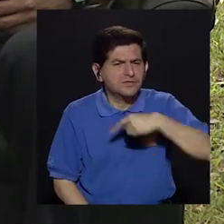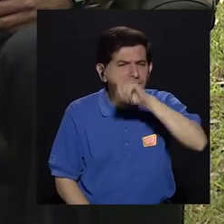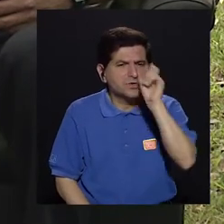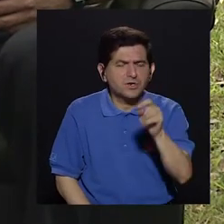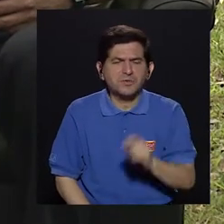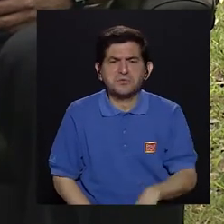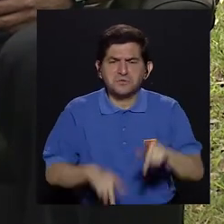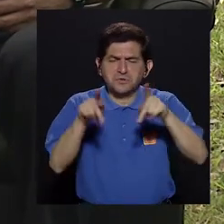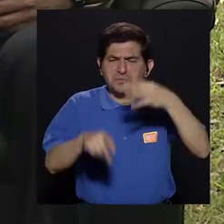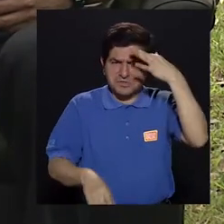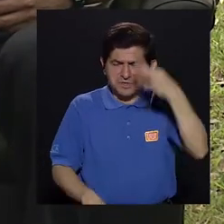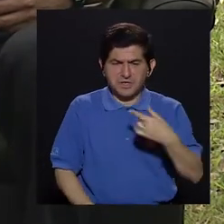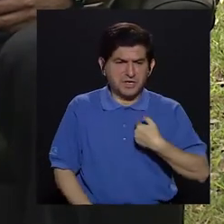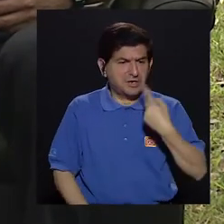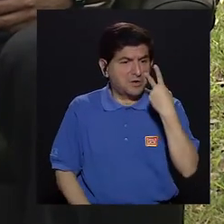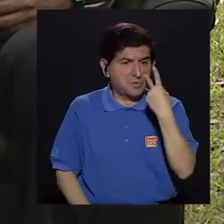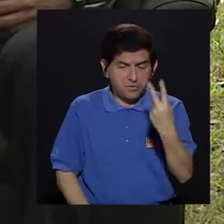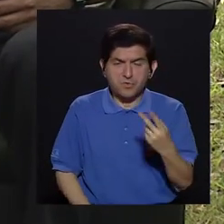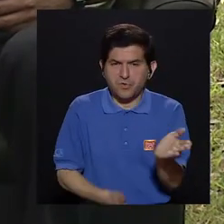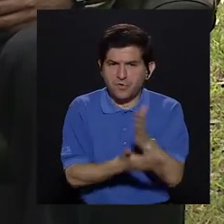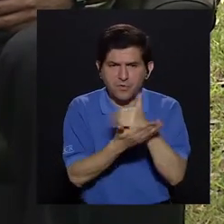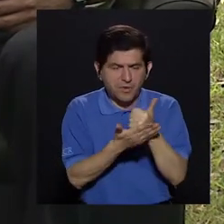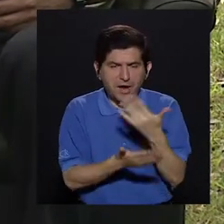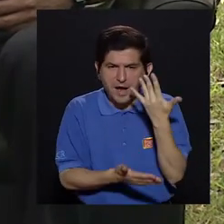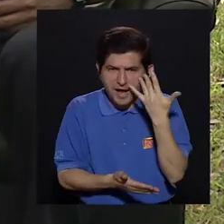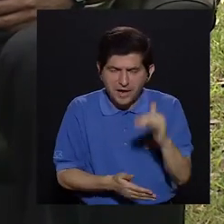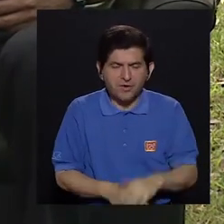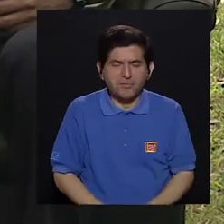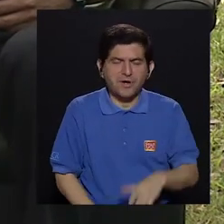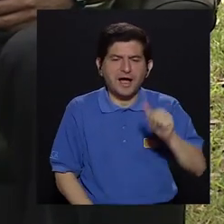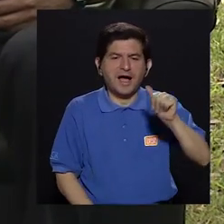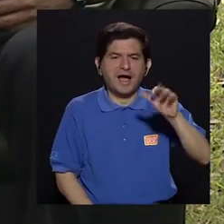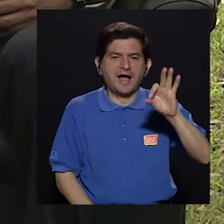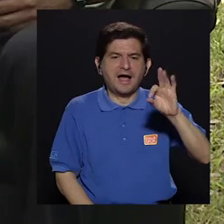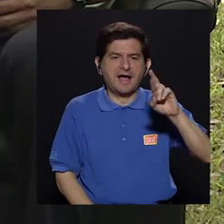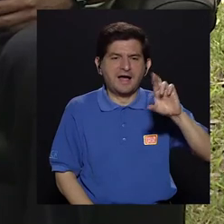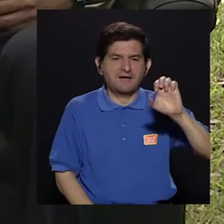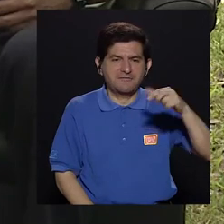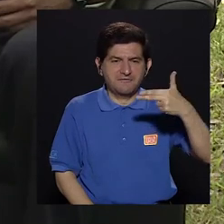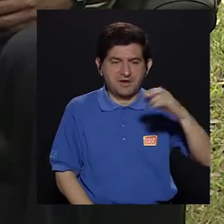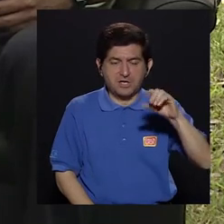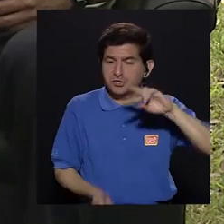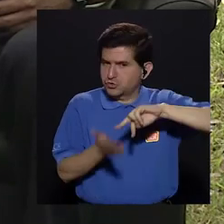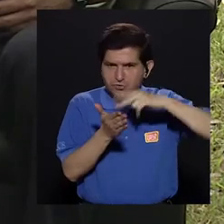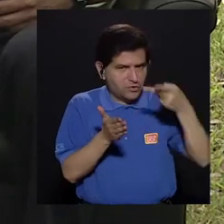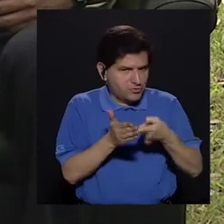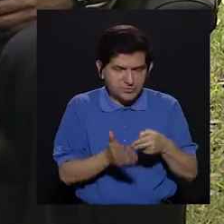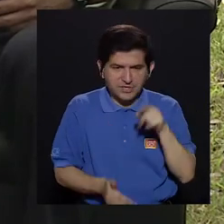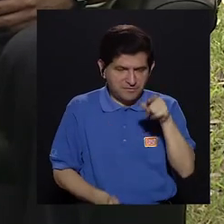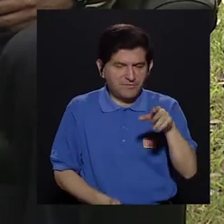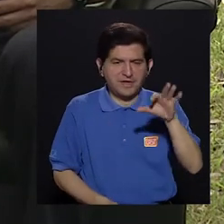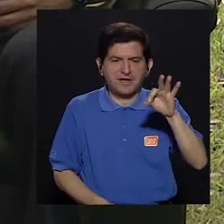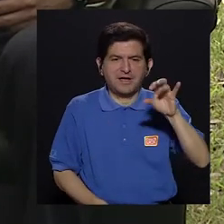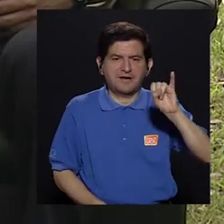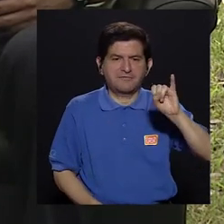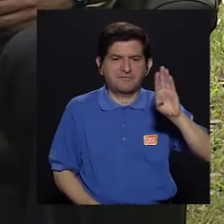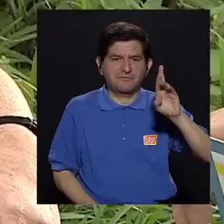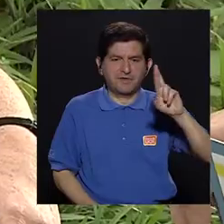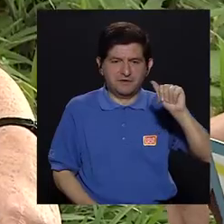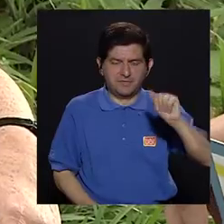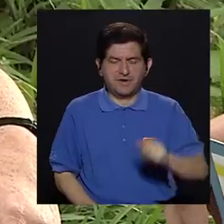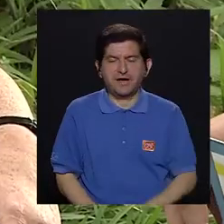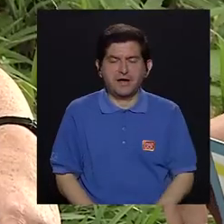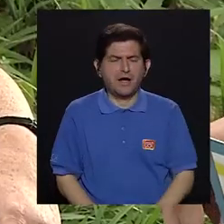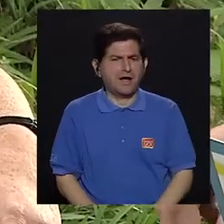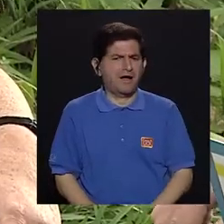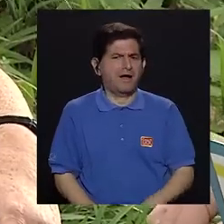en el consciente de la gente está que si uno no ve algo parecido a la frecha, no es fibra, ¿verdad? Entonces no se imagina que el frijol pueda tener tanto. El